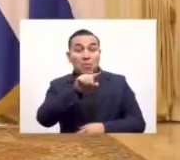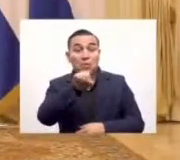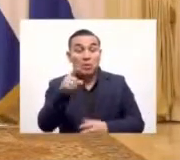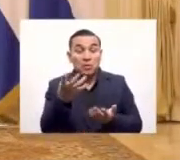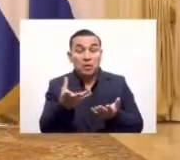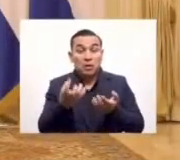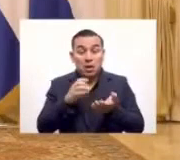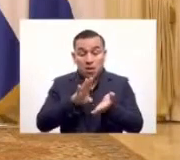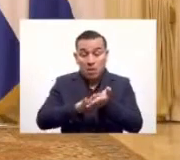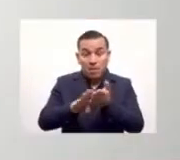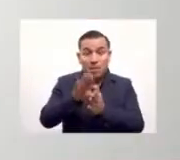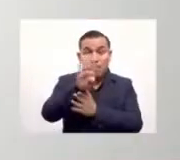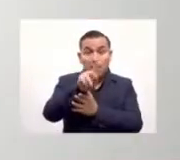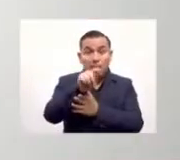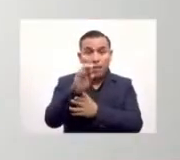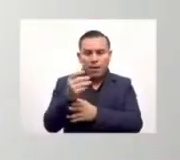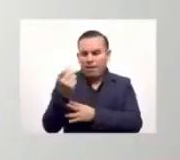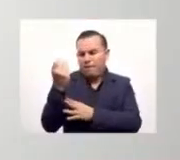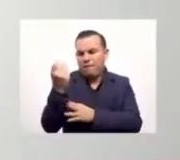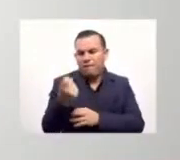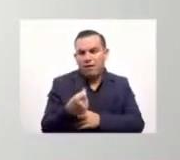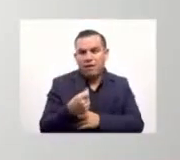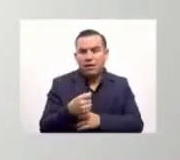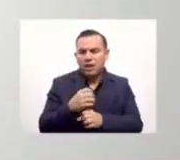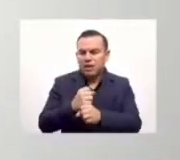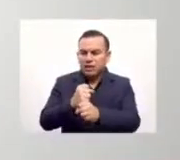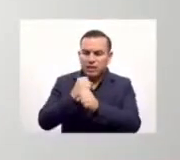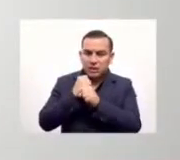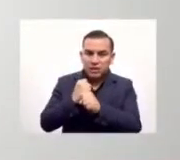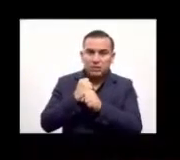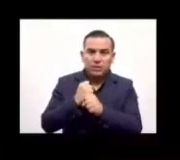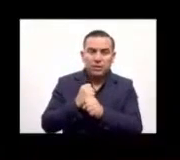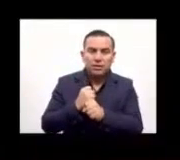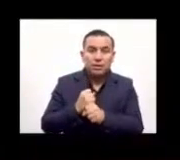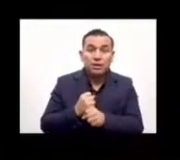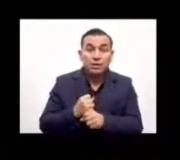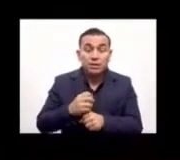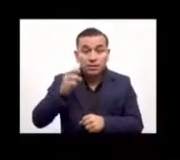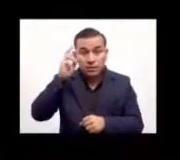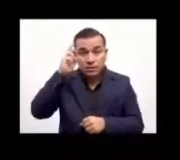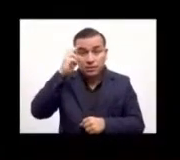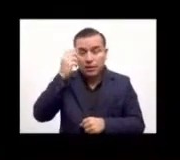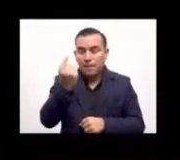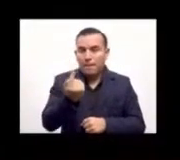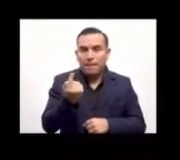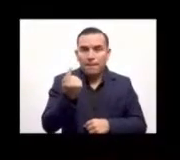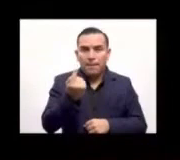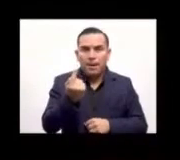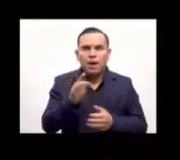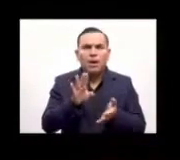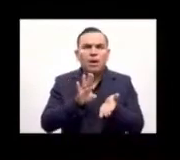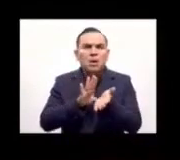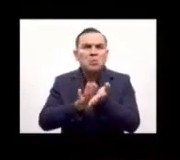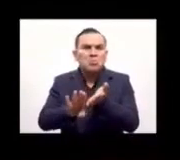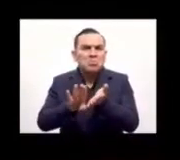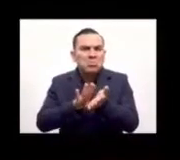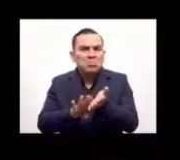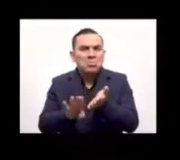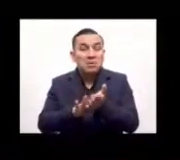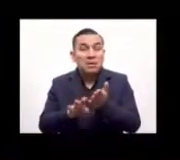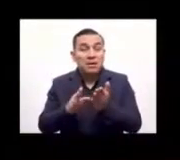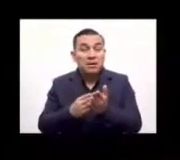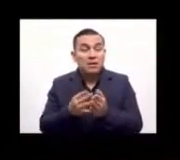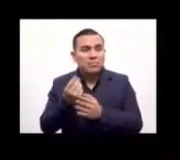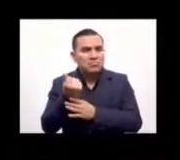normalmente los que se encargan en otros países de hacer este tipo de anuncios, de